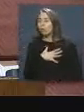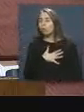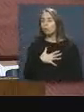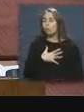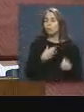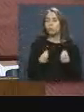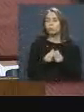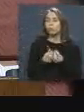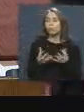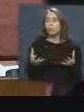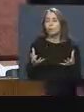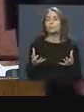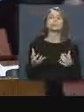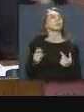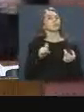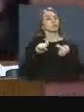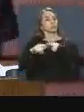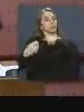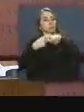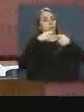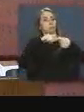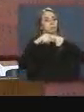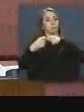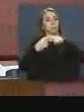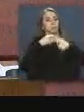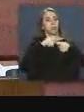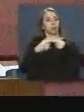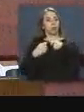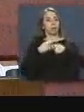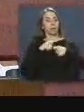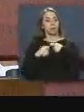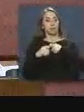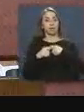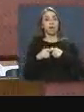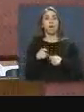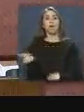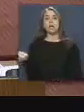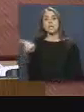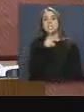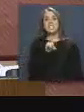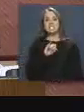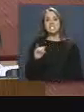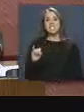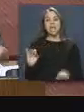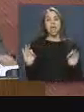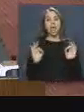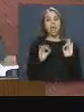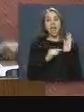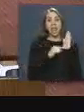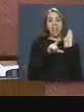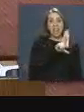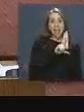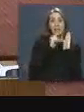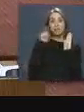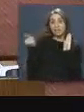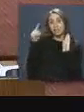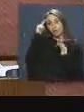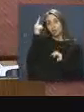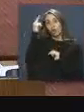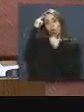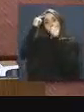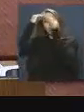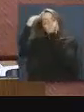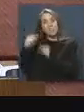gran polémica por no haber ejercido el Servicio de Impuestos Internos la facultad discrecional